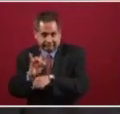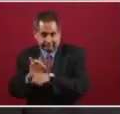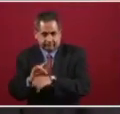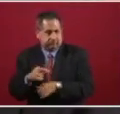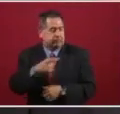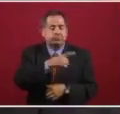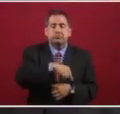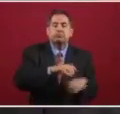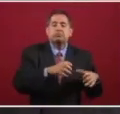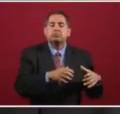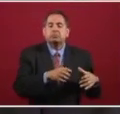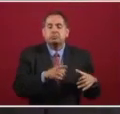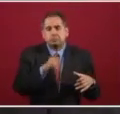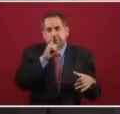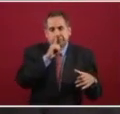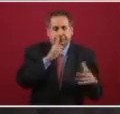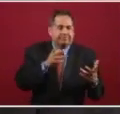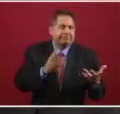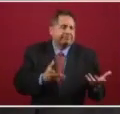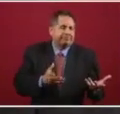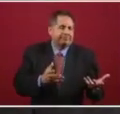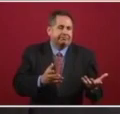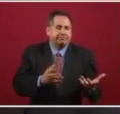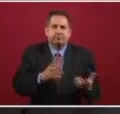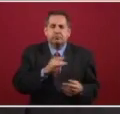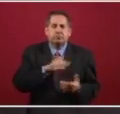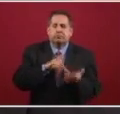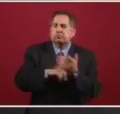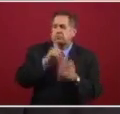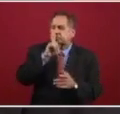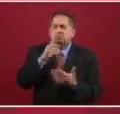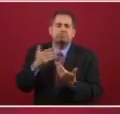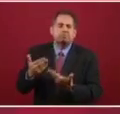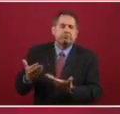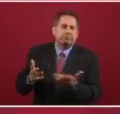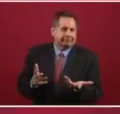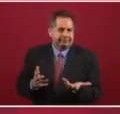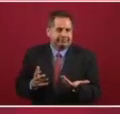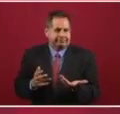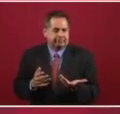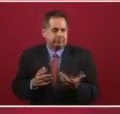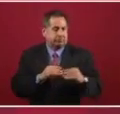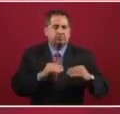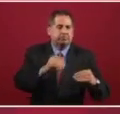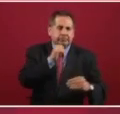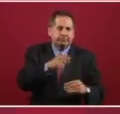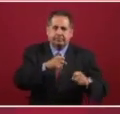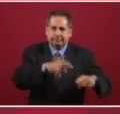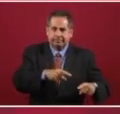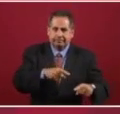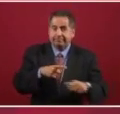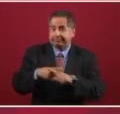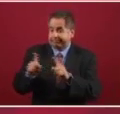pues entonces no habría nada, no se movería nada.